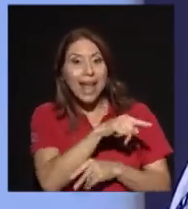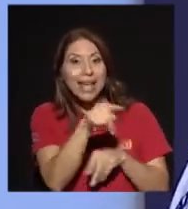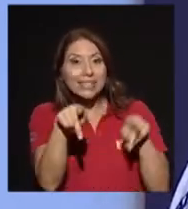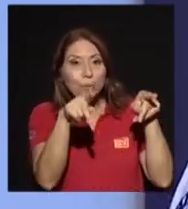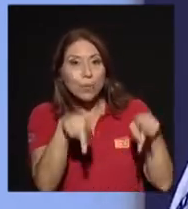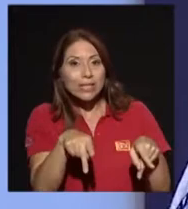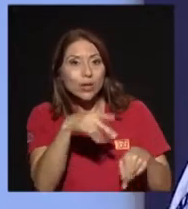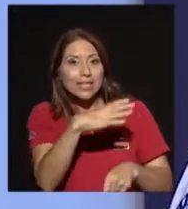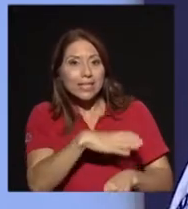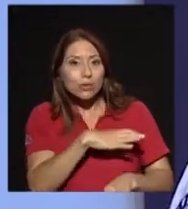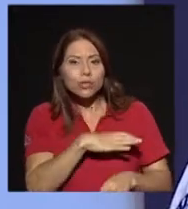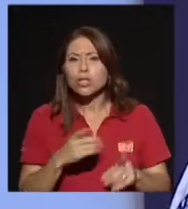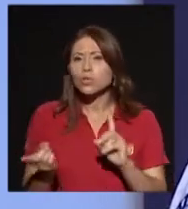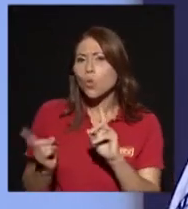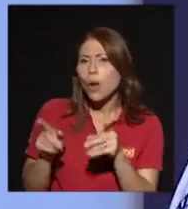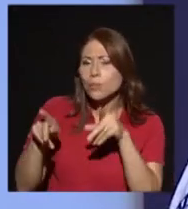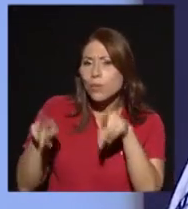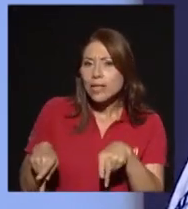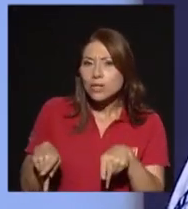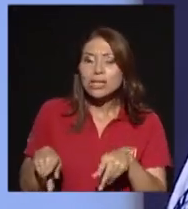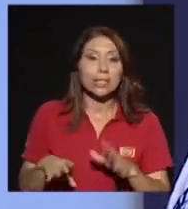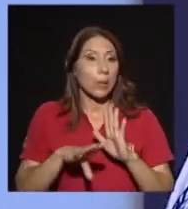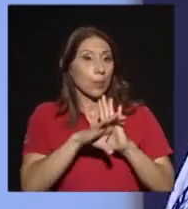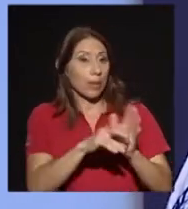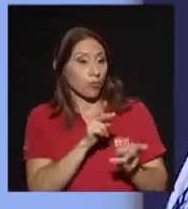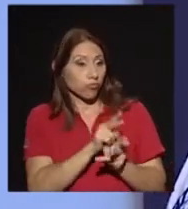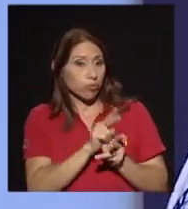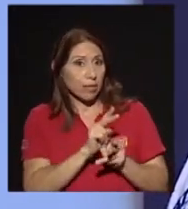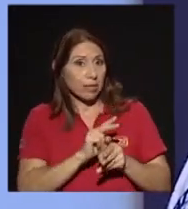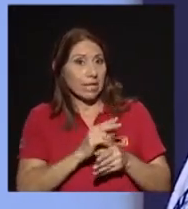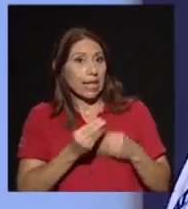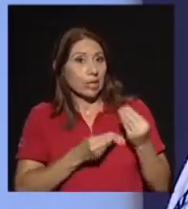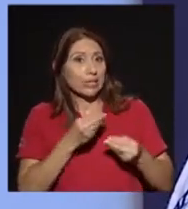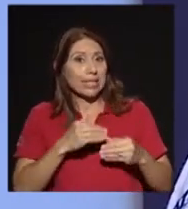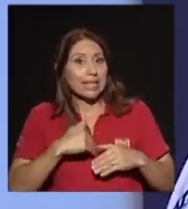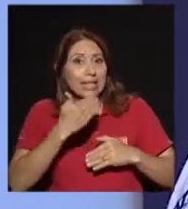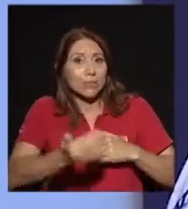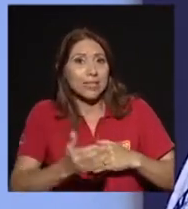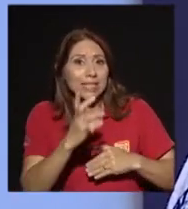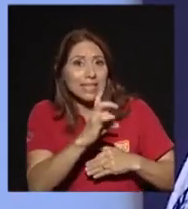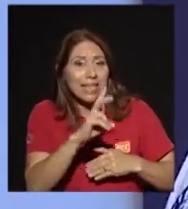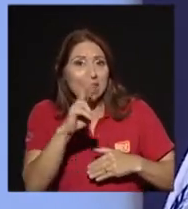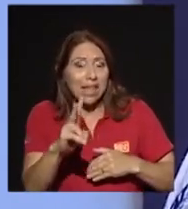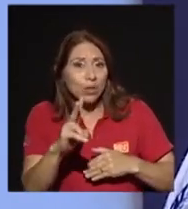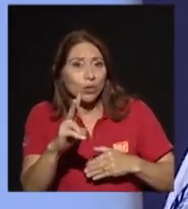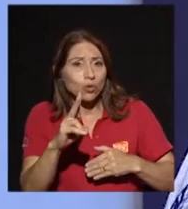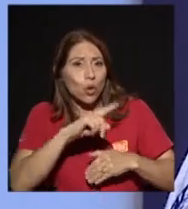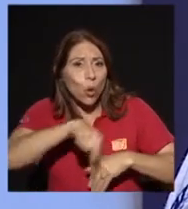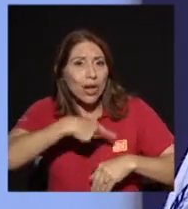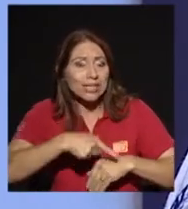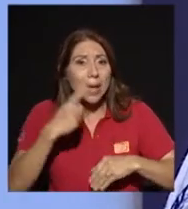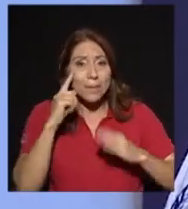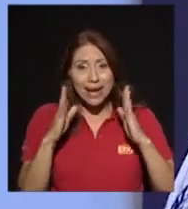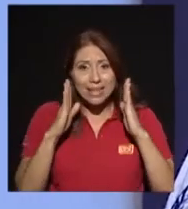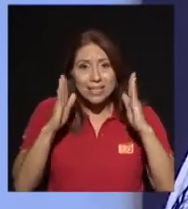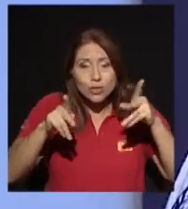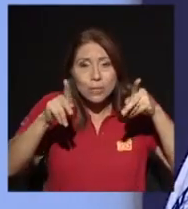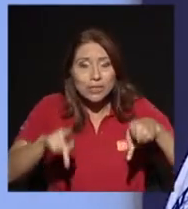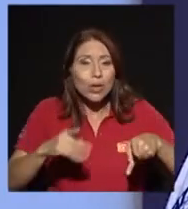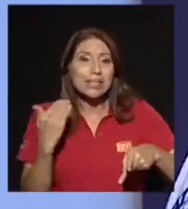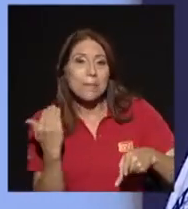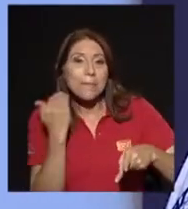población? Que sería en el lapso de las 72 horas para la atención integral de víctimas de violencia sexual. Entonces, en ese contexto